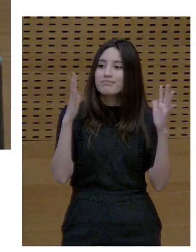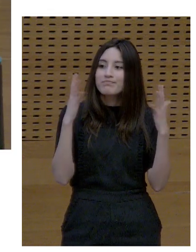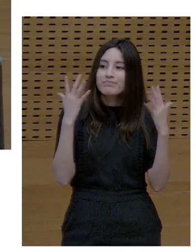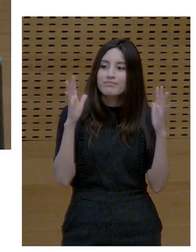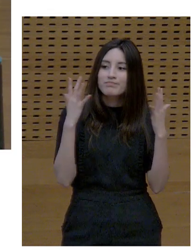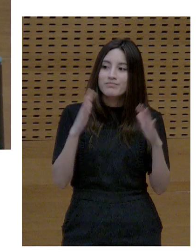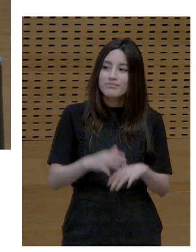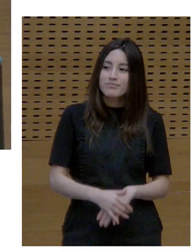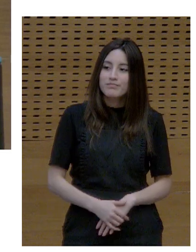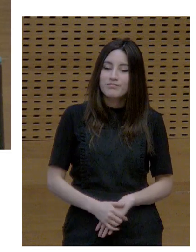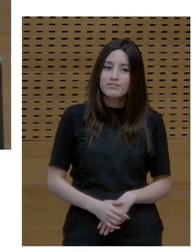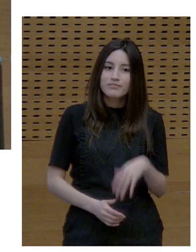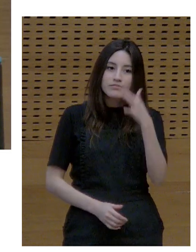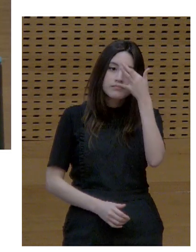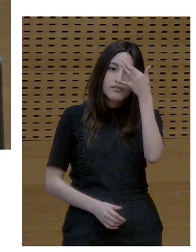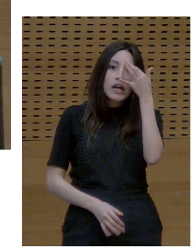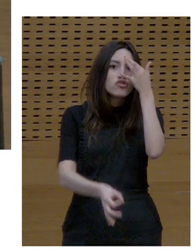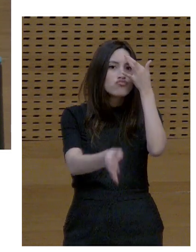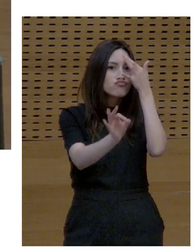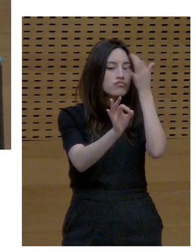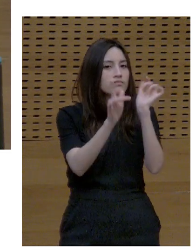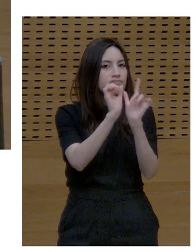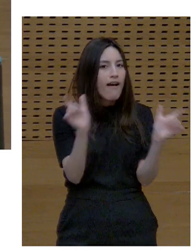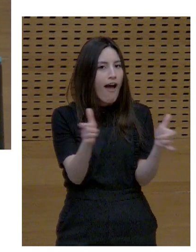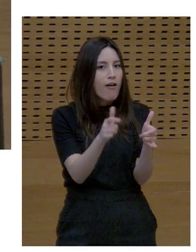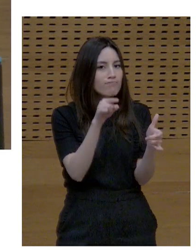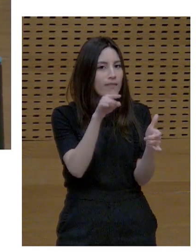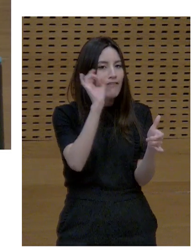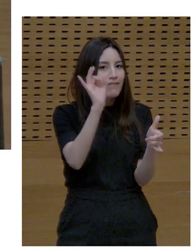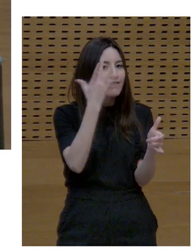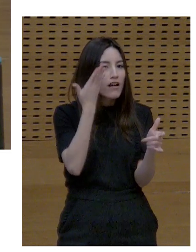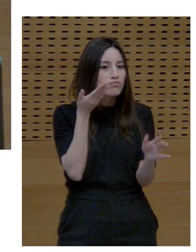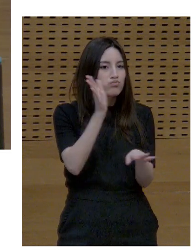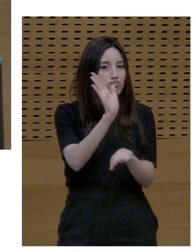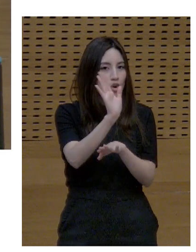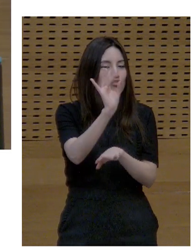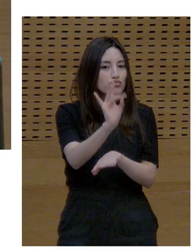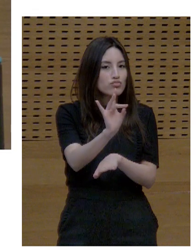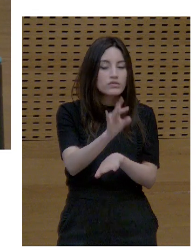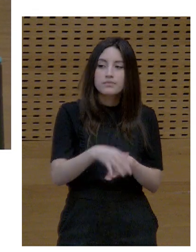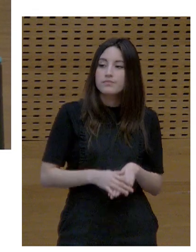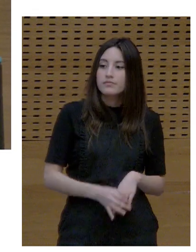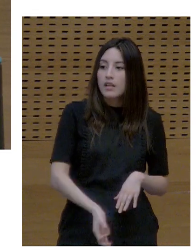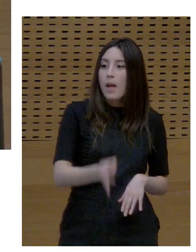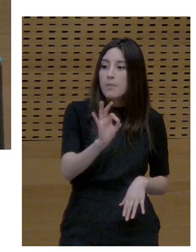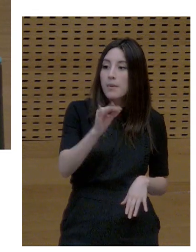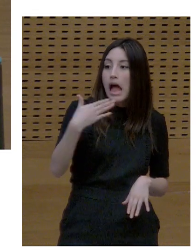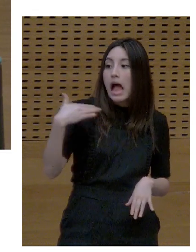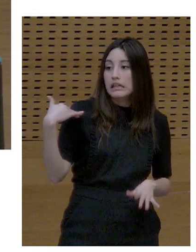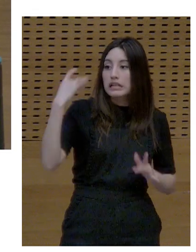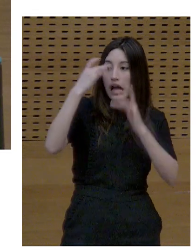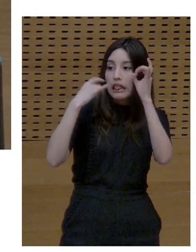Pues tomamos nota y se planteará en la Junta para ver si se puede volver a retomar. Lo que pasa es, bueno, como sabes, era una actividad que había, pero